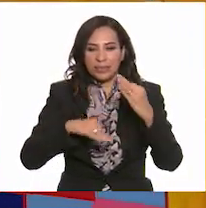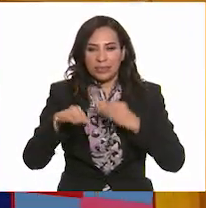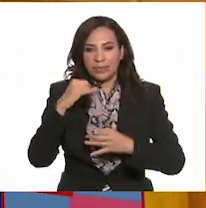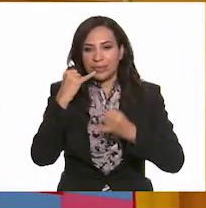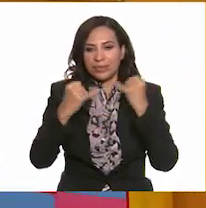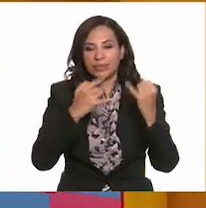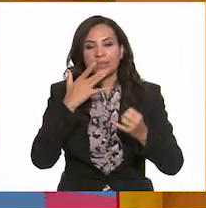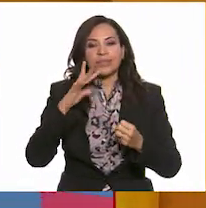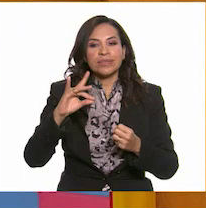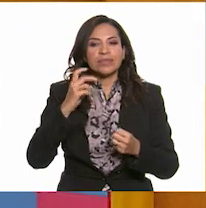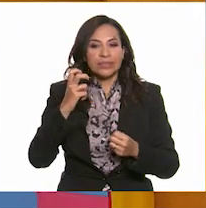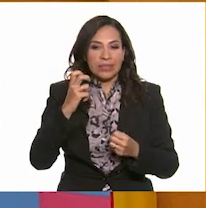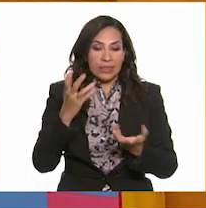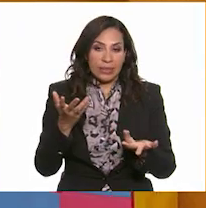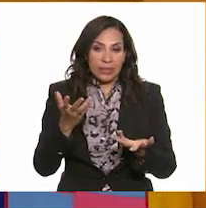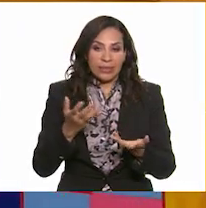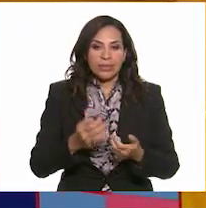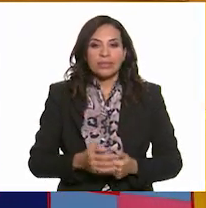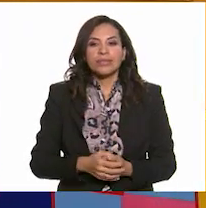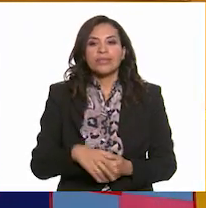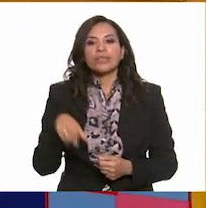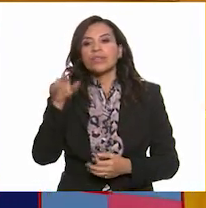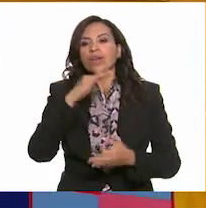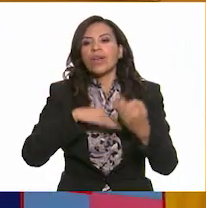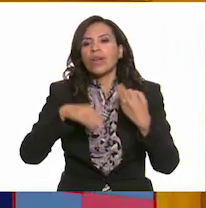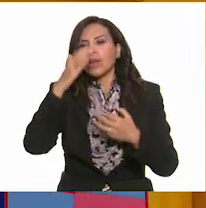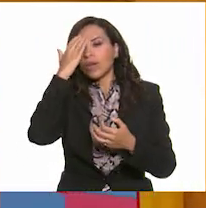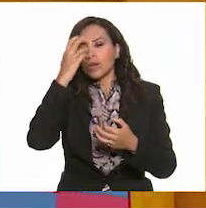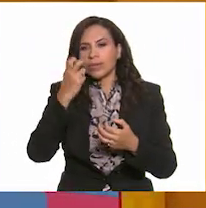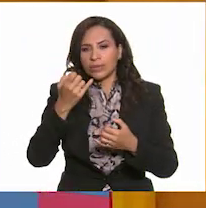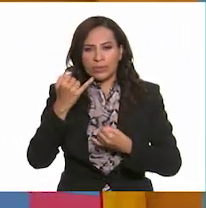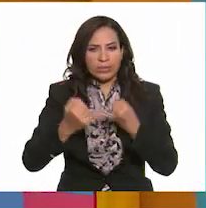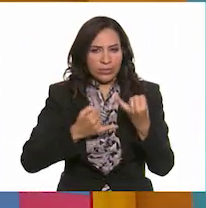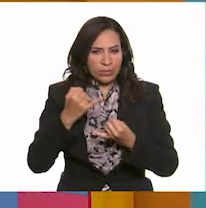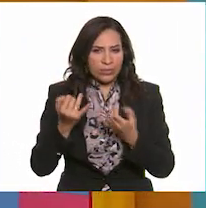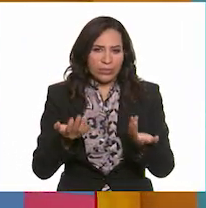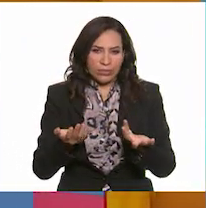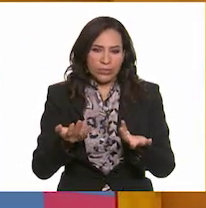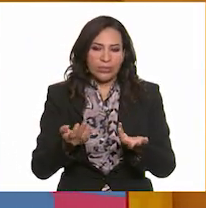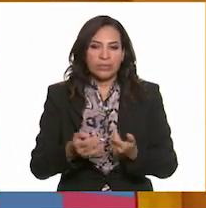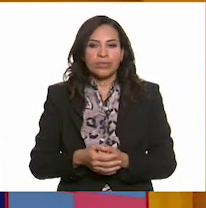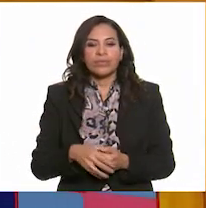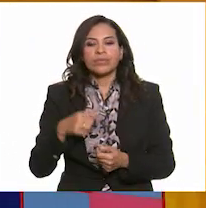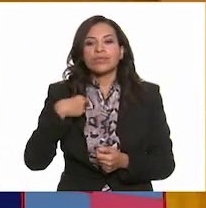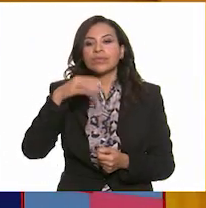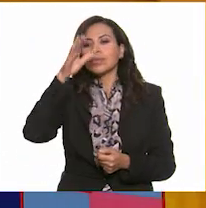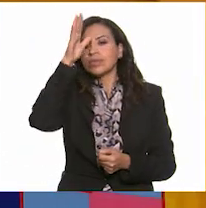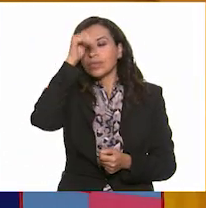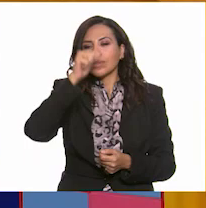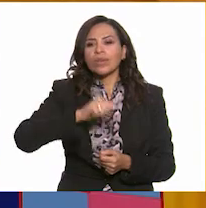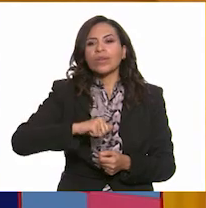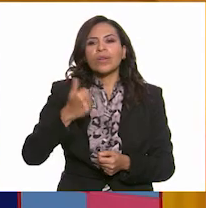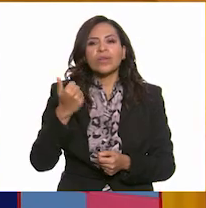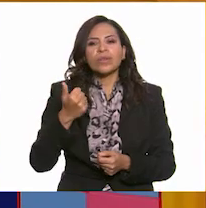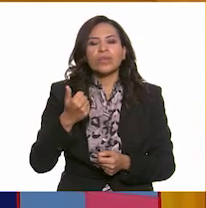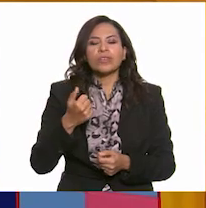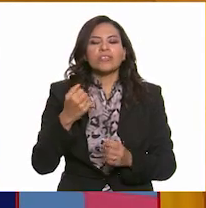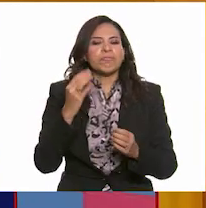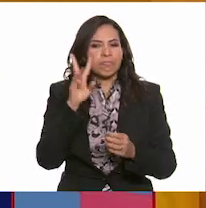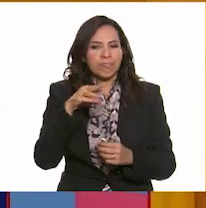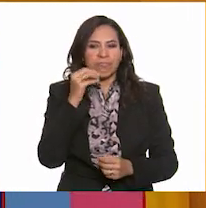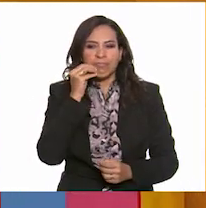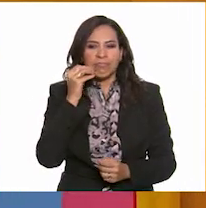un juego tan sencillo como esto. Ok, yo creo que todo el mundo conoce ese juego. Me acuerdo de otro que es muy